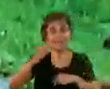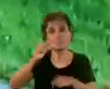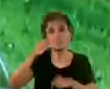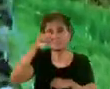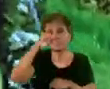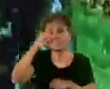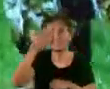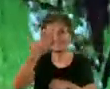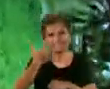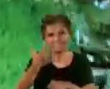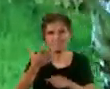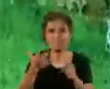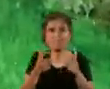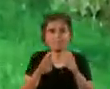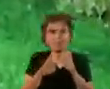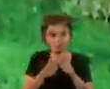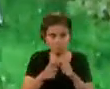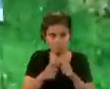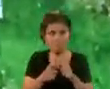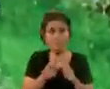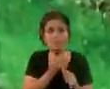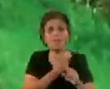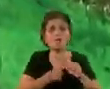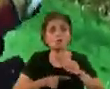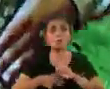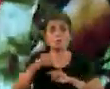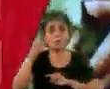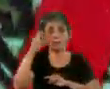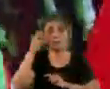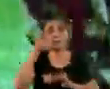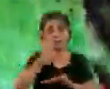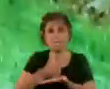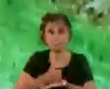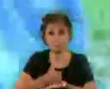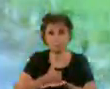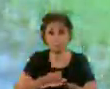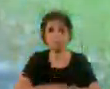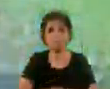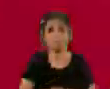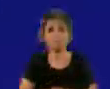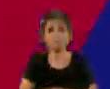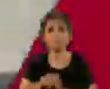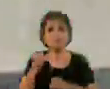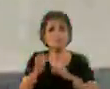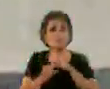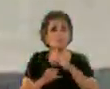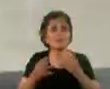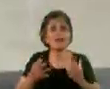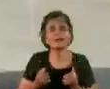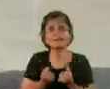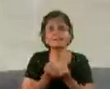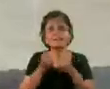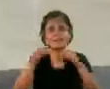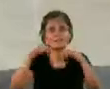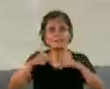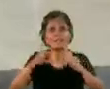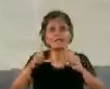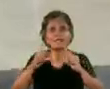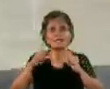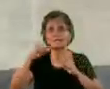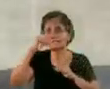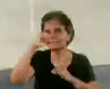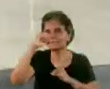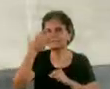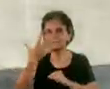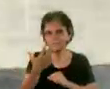en Villa Reynolds y contó con la participación del gobernador Claudio Poggi. Cumplimos 75 años